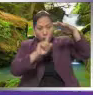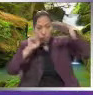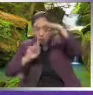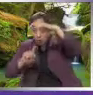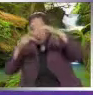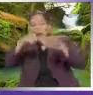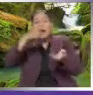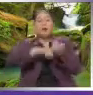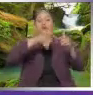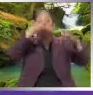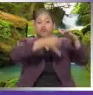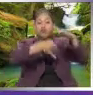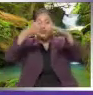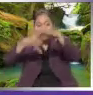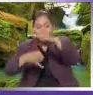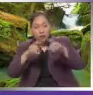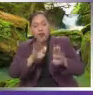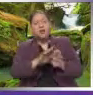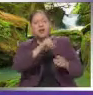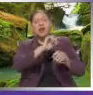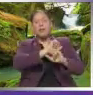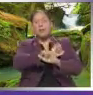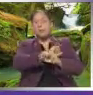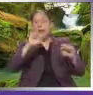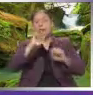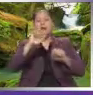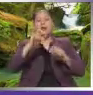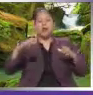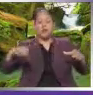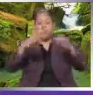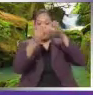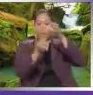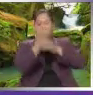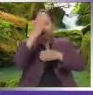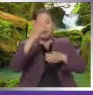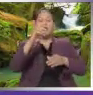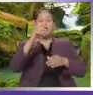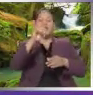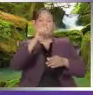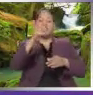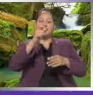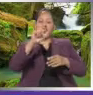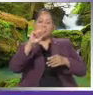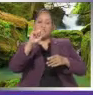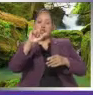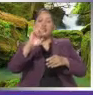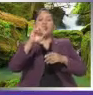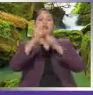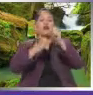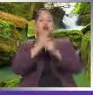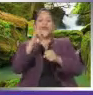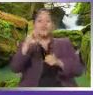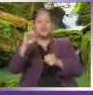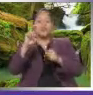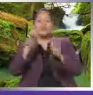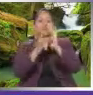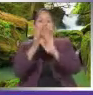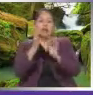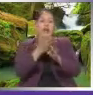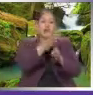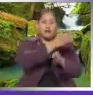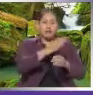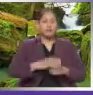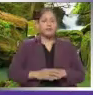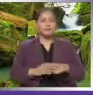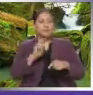se originaron durante la explosión del Xitle, por ahí del año 200 antes de Cristo, y es un lugar, como vemos